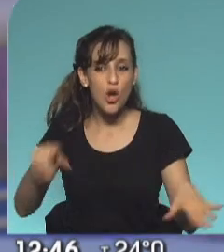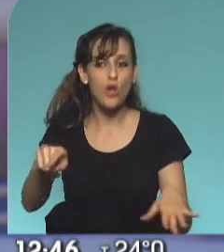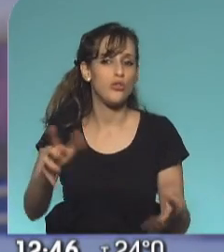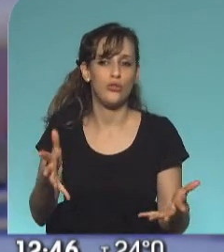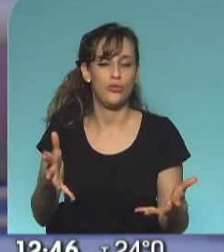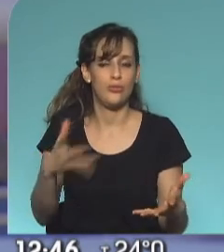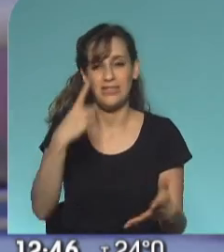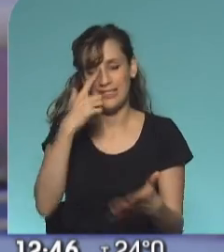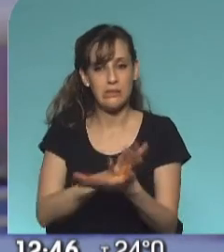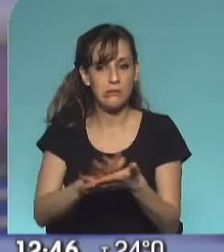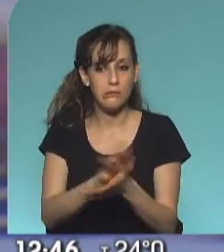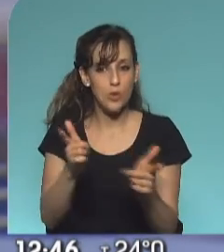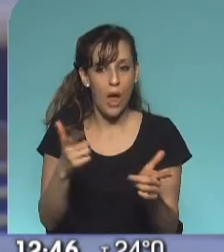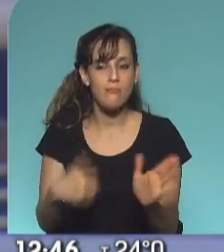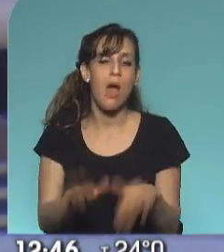reparables sobre todo para los más vulnerables